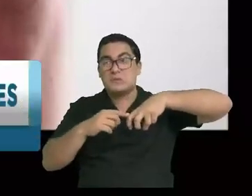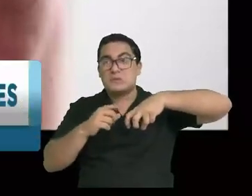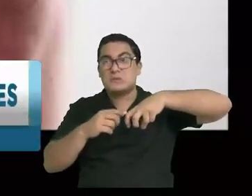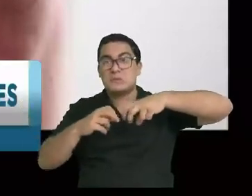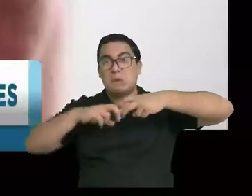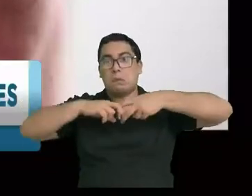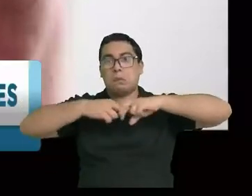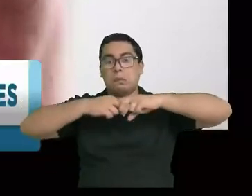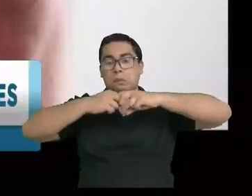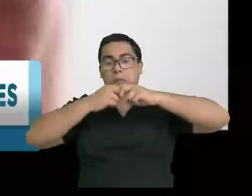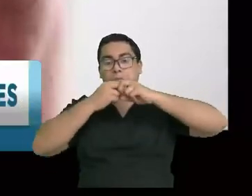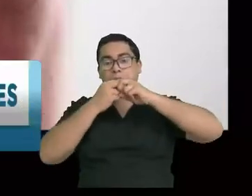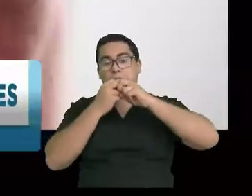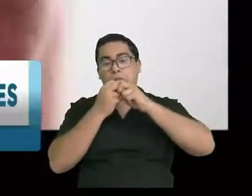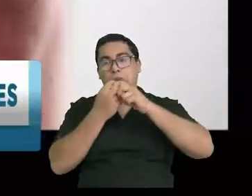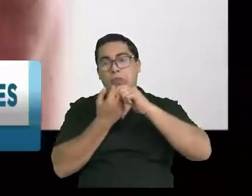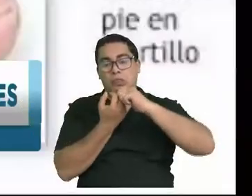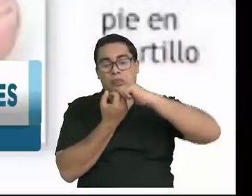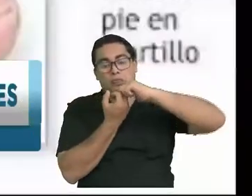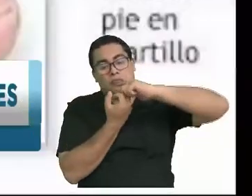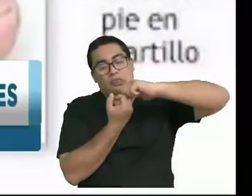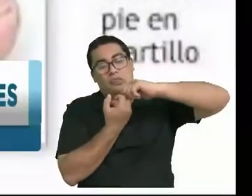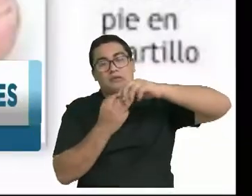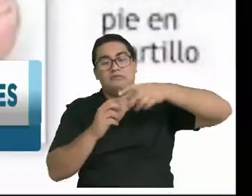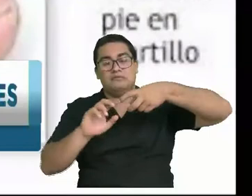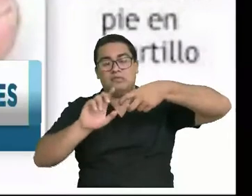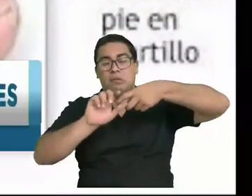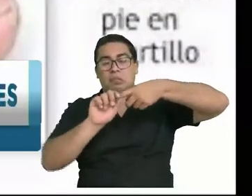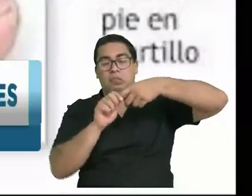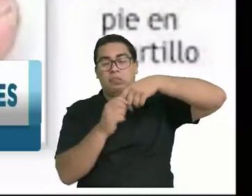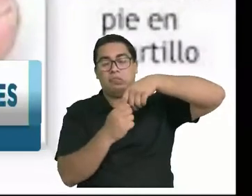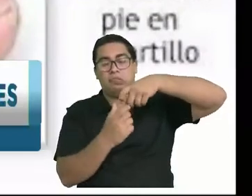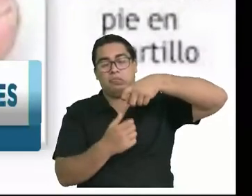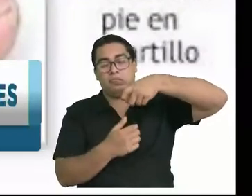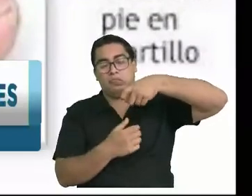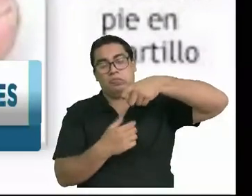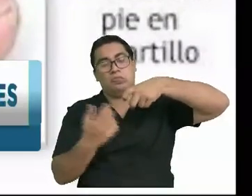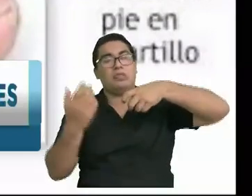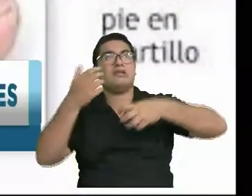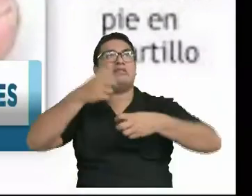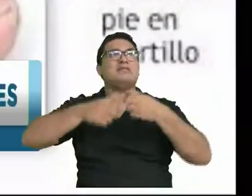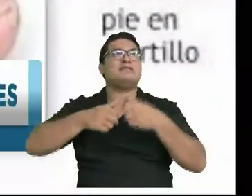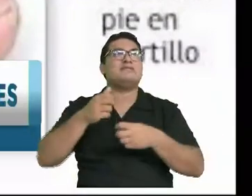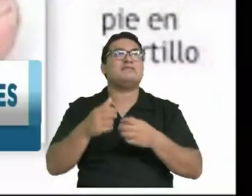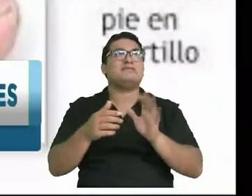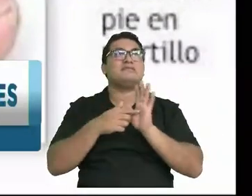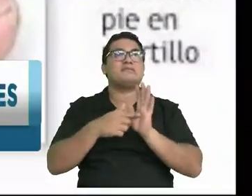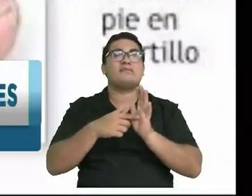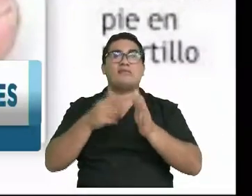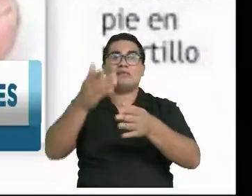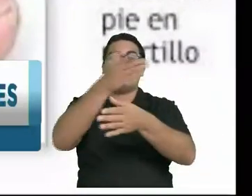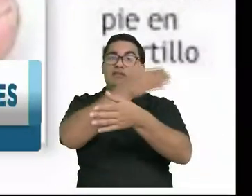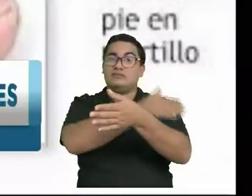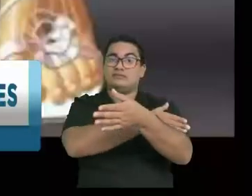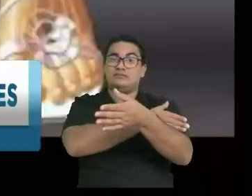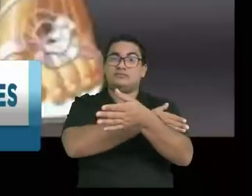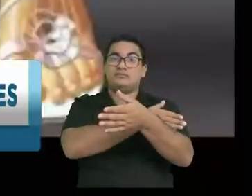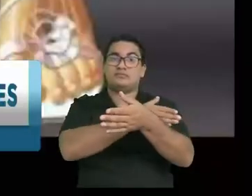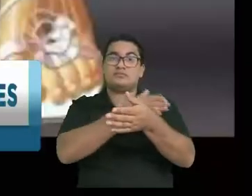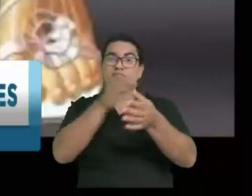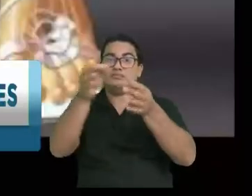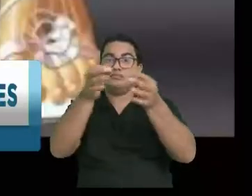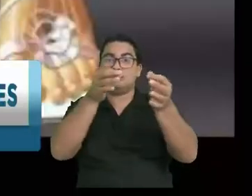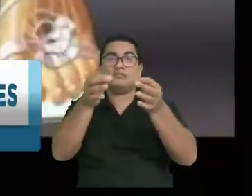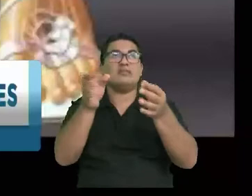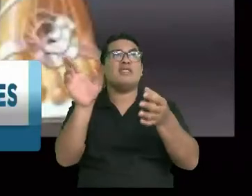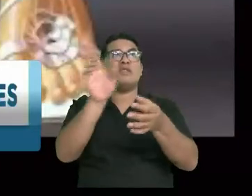que se gasta, y se empieza a deformar. Ahí miramos a la derecha, bueno, ya la imagen que había pasado, y en la que se parecía